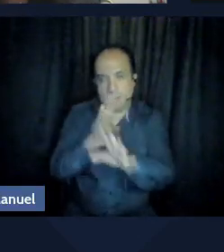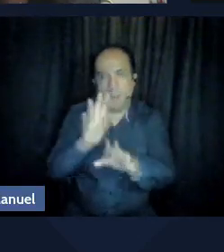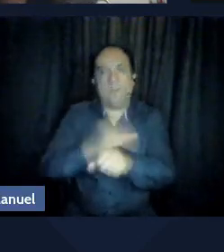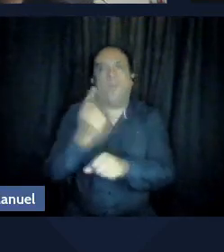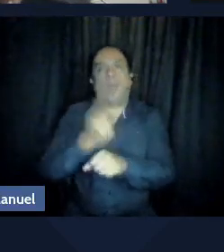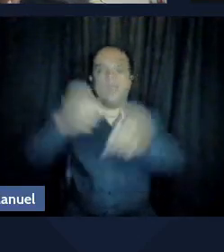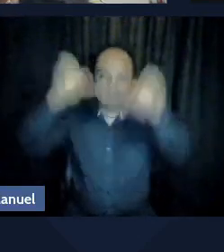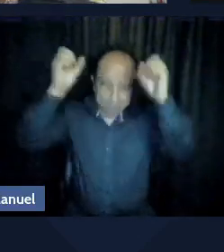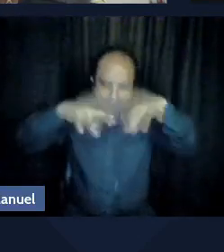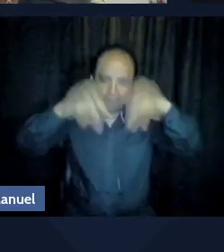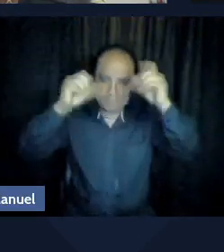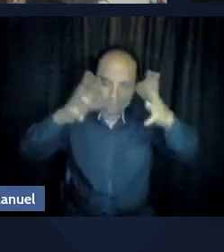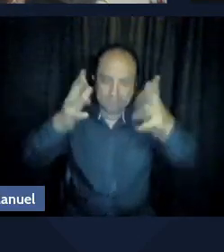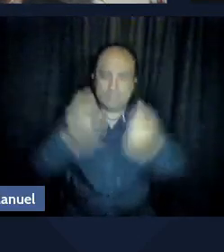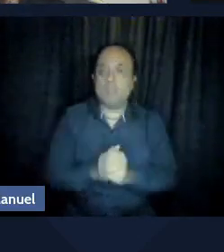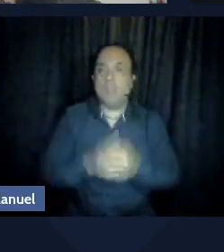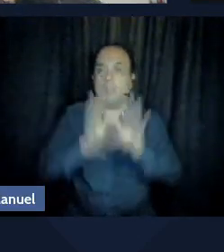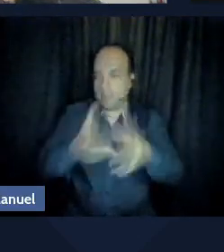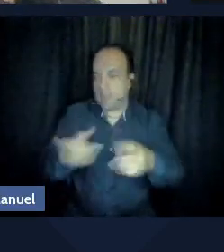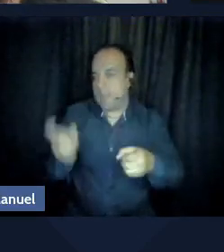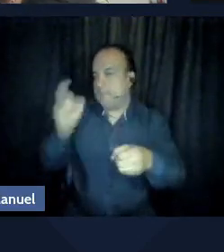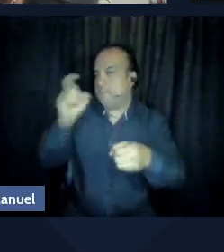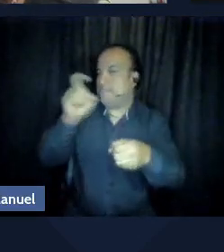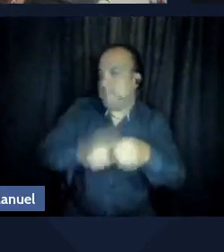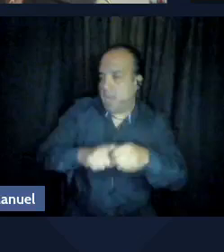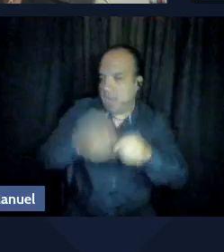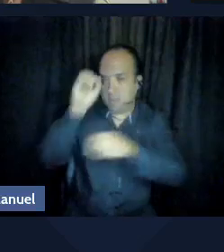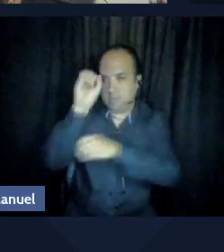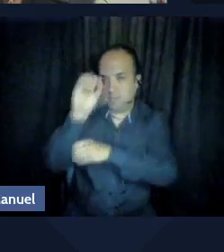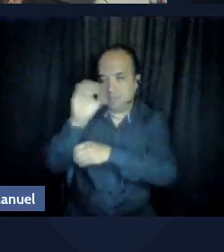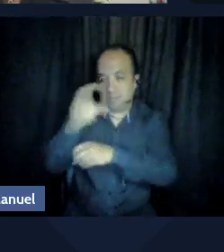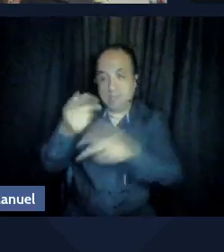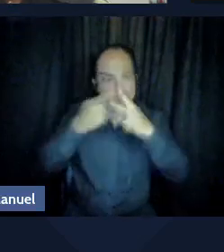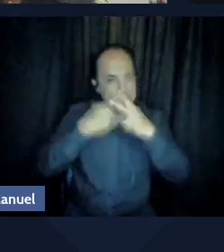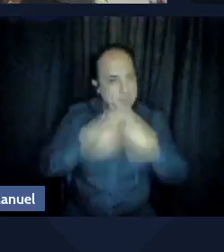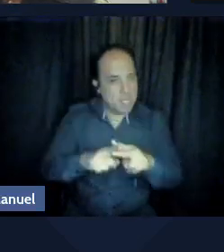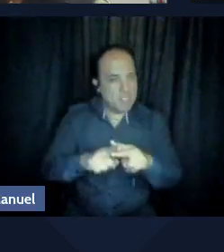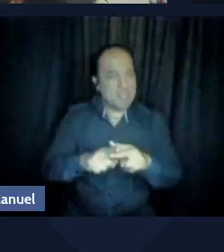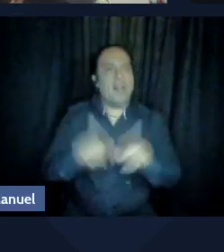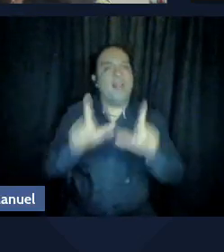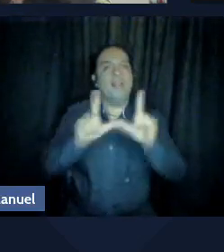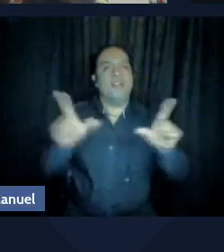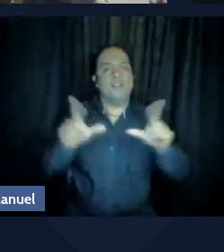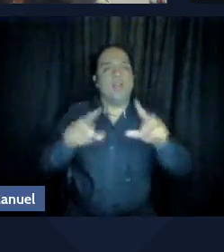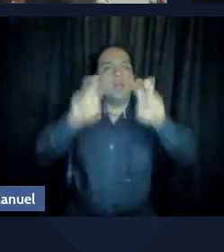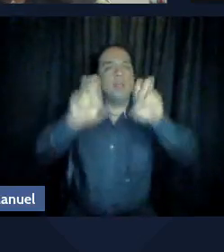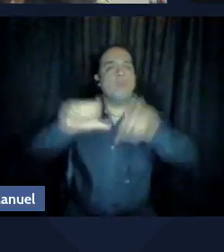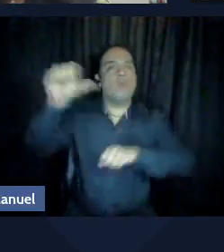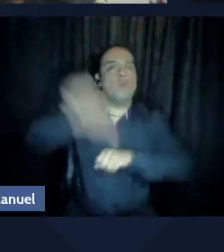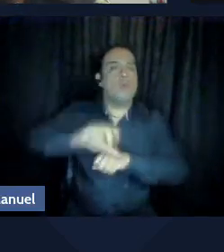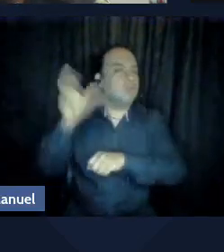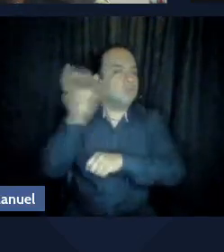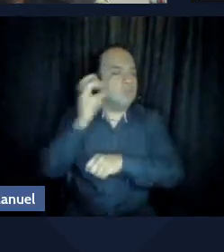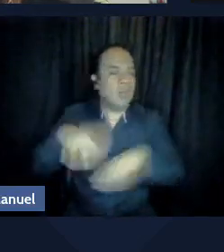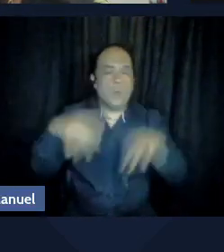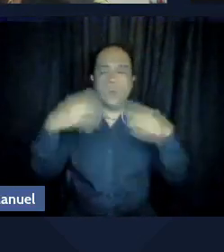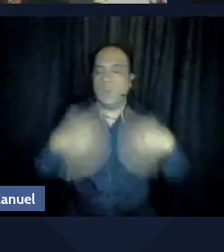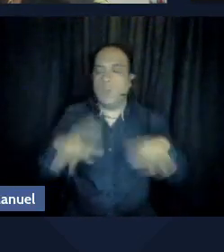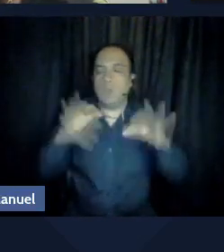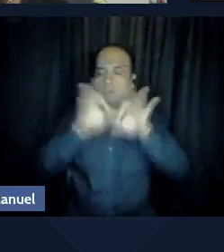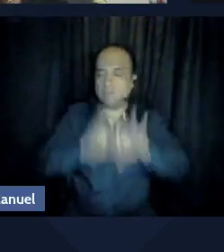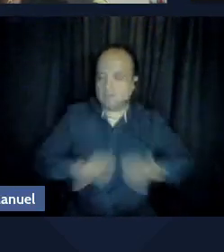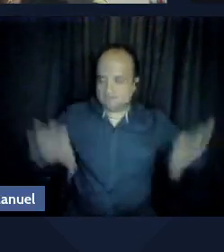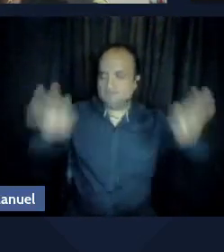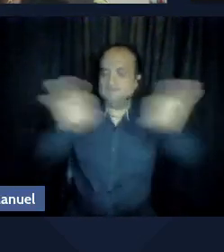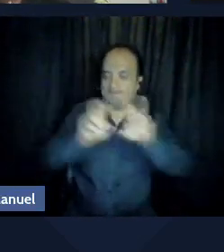pero ya estamos aquí listas y listos para escuchar sobre el tema de hoy, de verdad sumamente